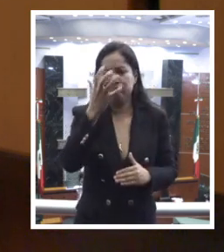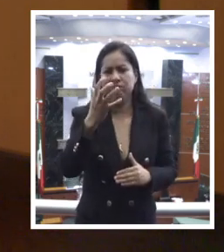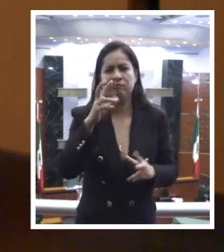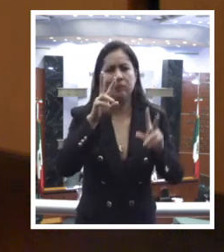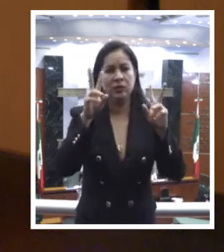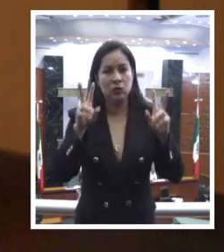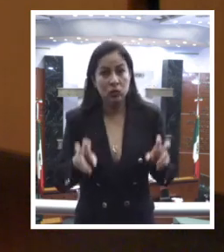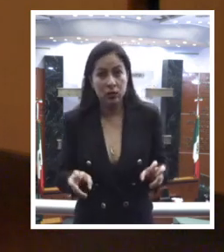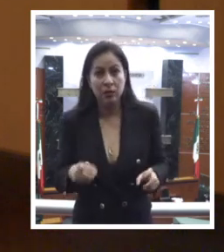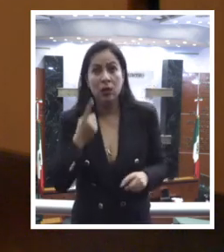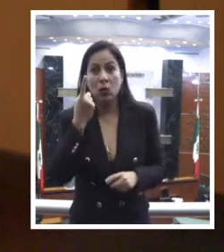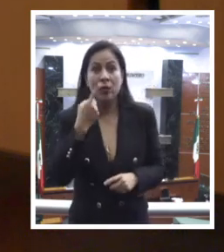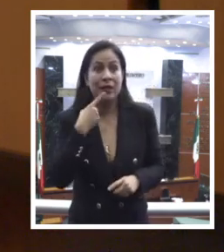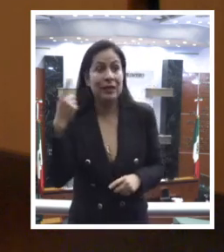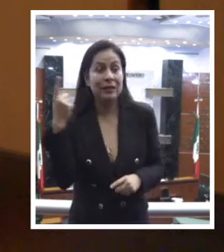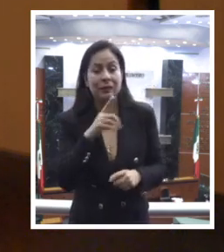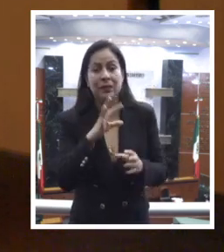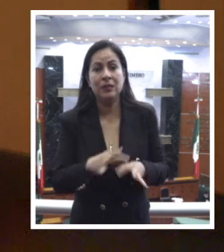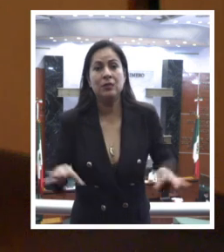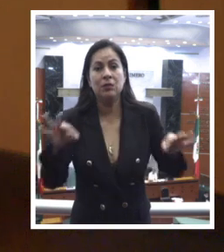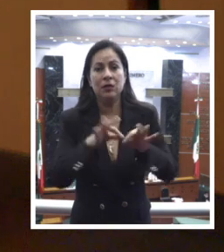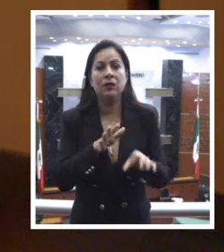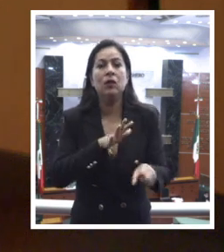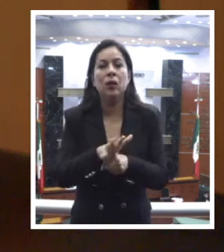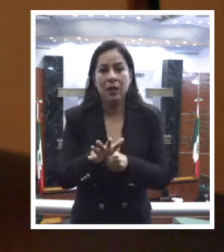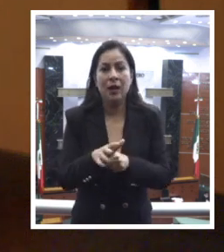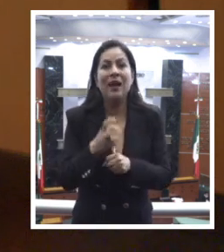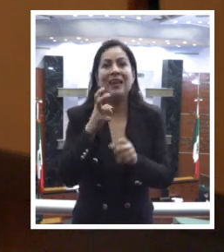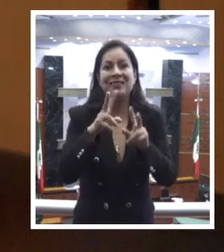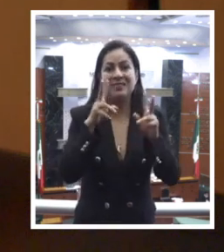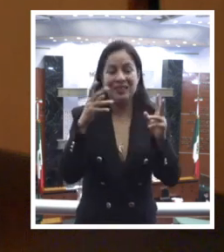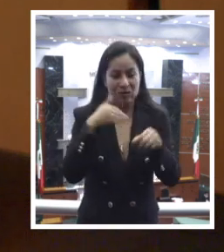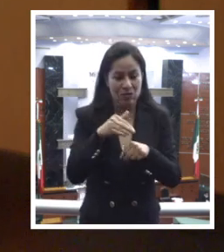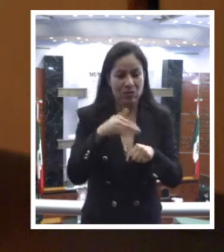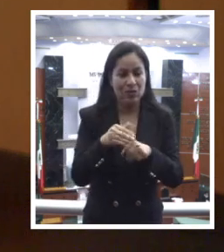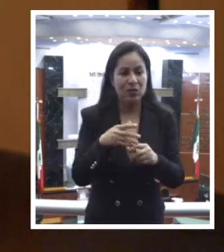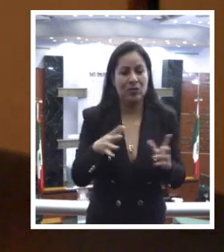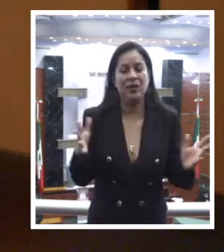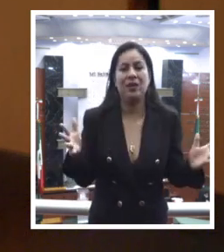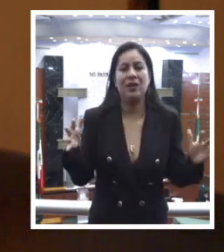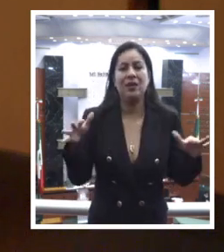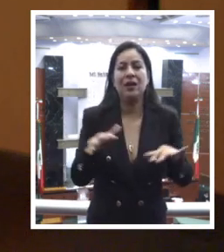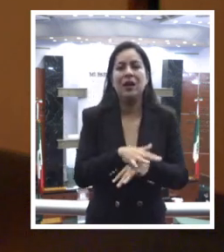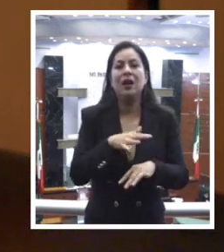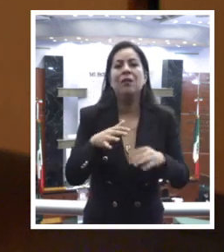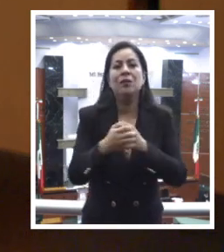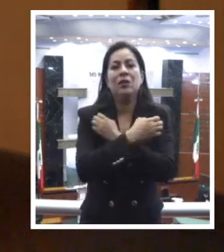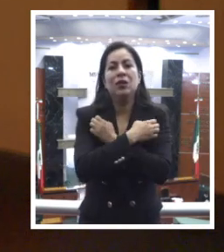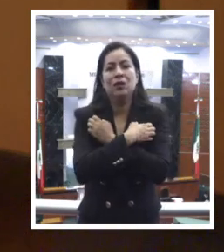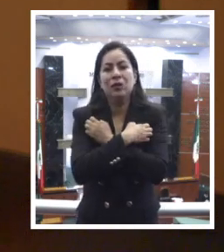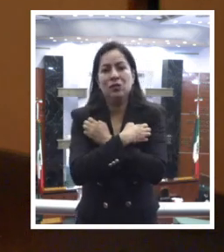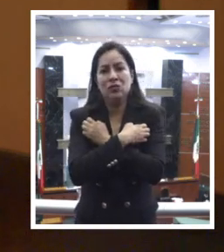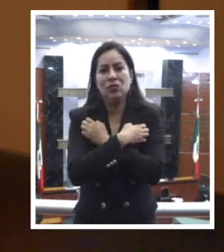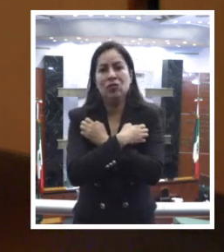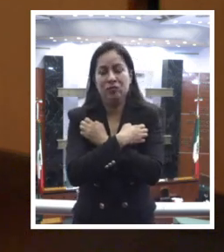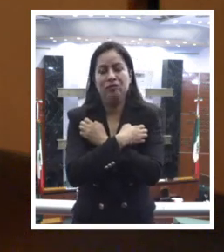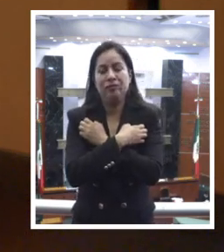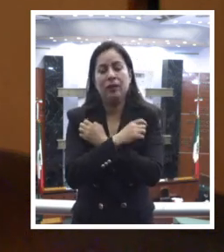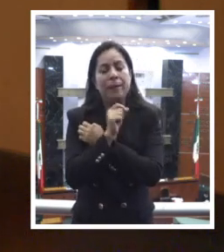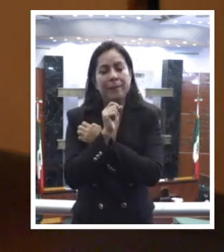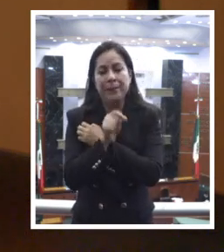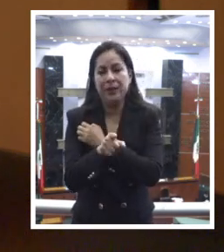temas. Una de las demandas importantes es precisamente este punto de infraestructura educativa.